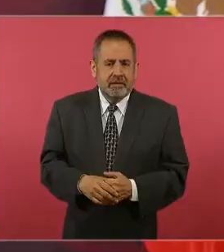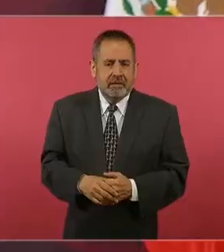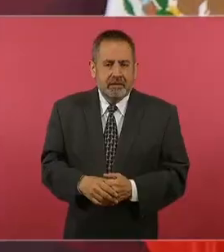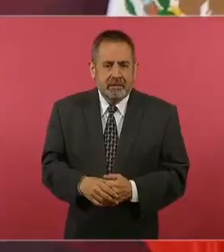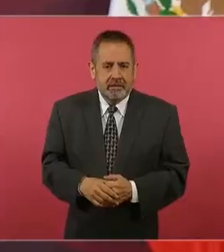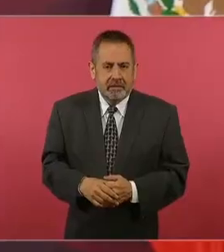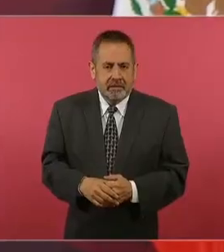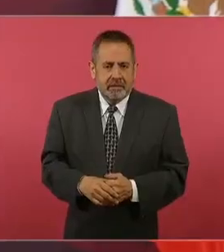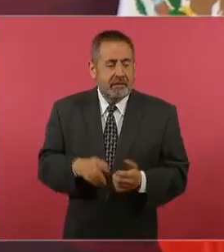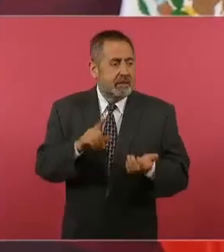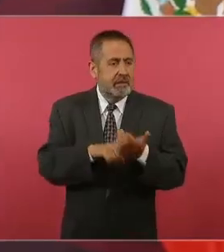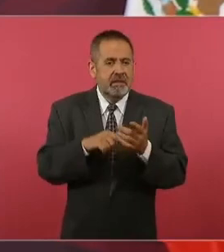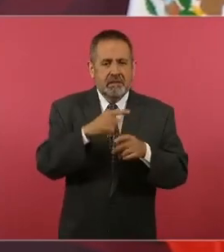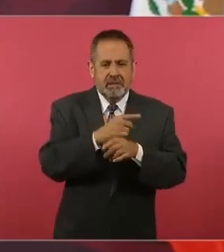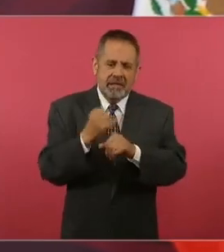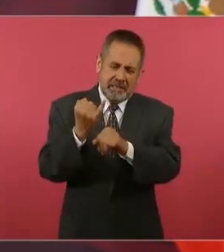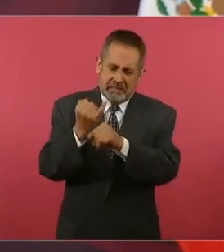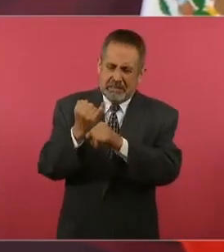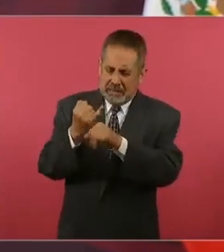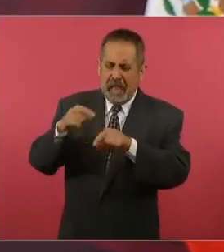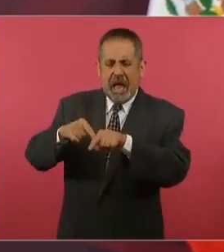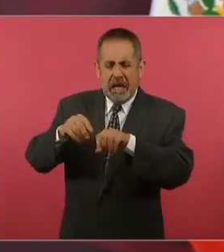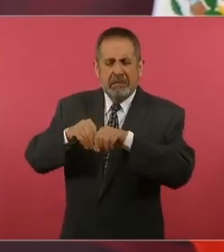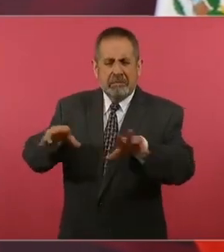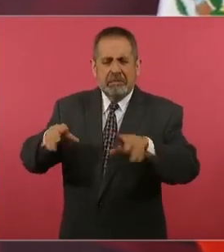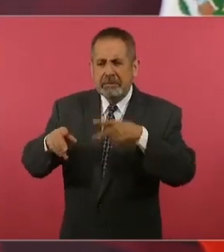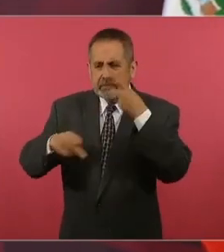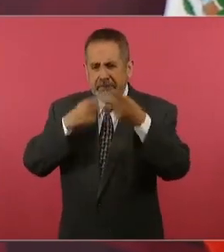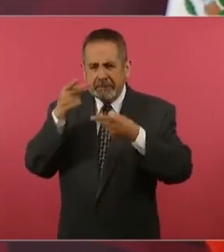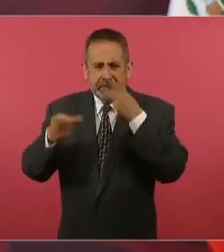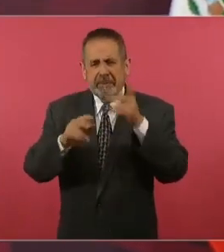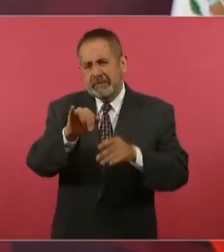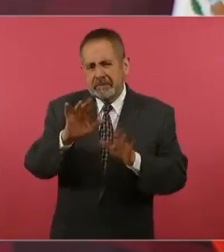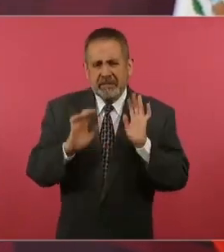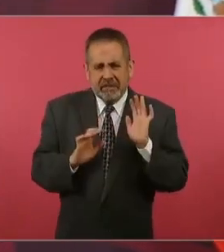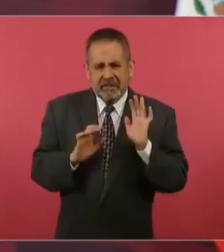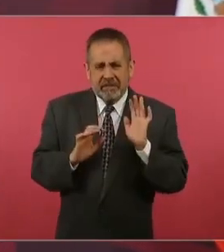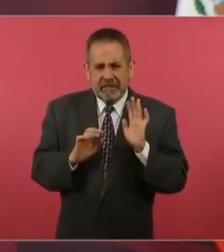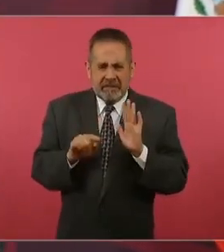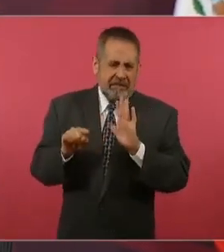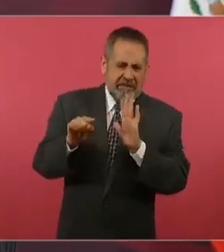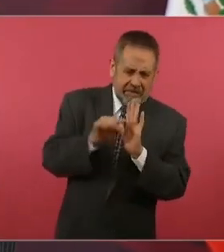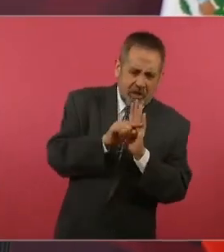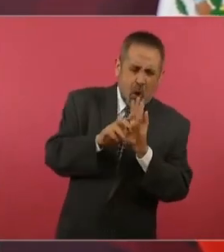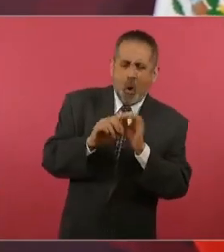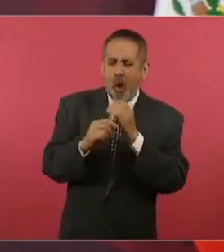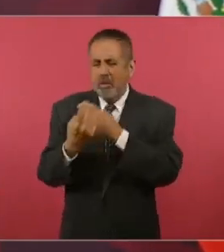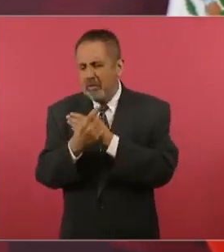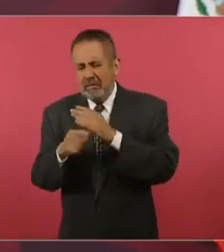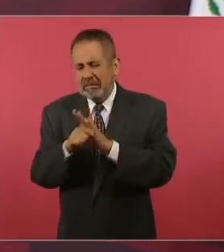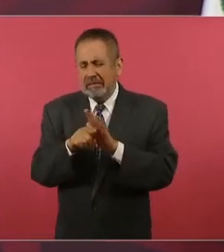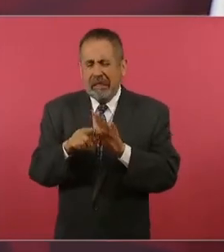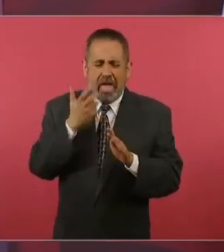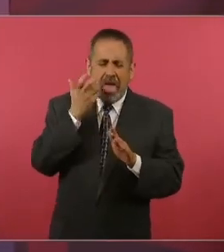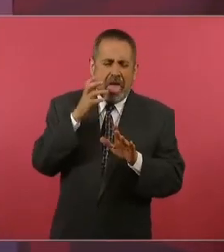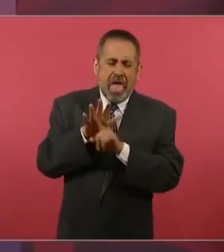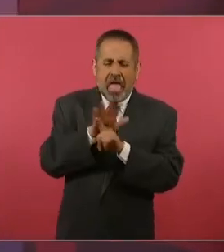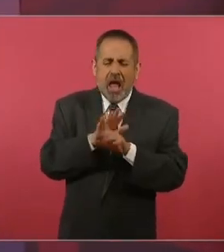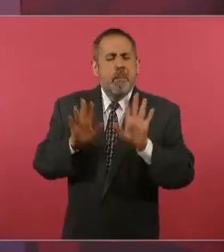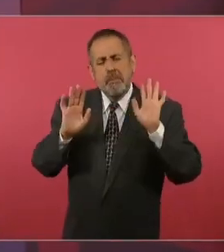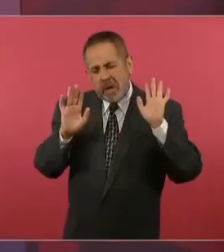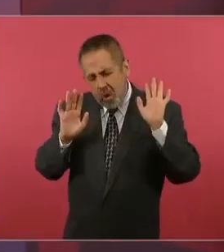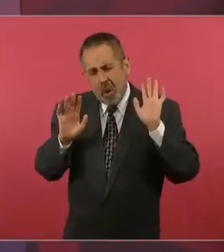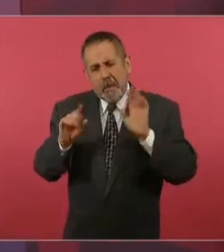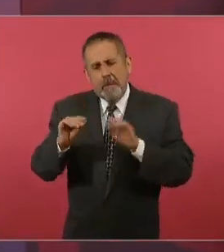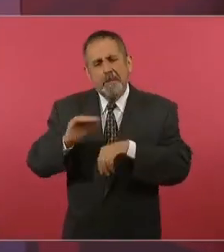que las redes sociales, sí, ahí se habla más, aun cuando hay mucho bots también, mucha manipulación